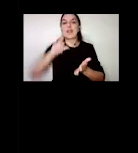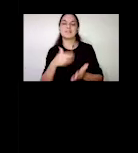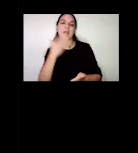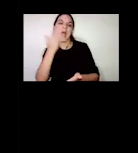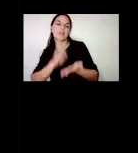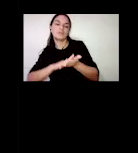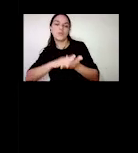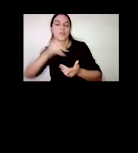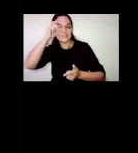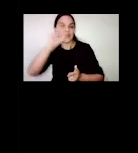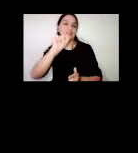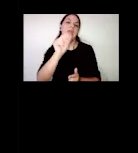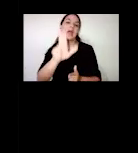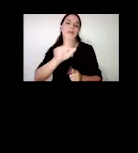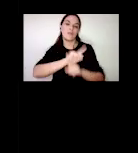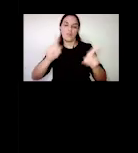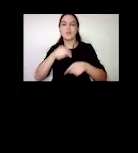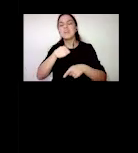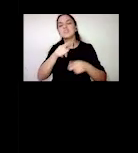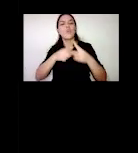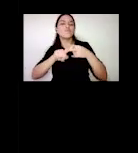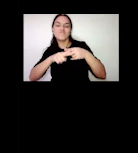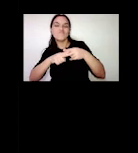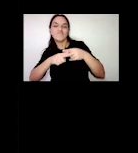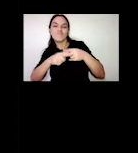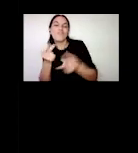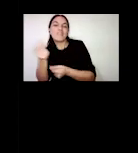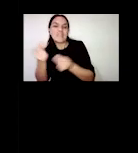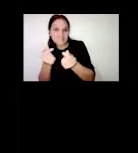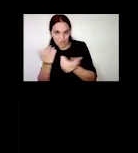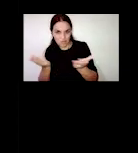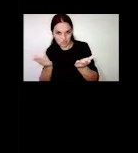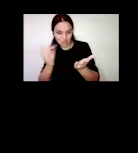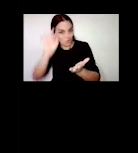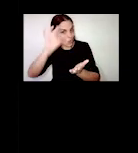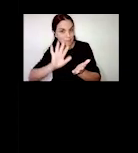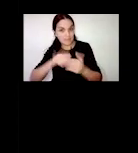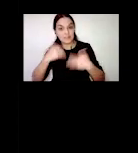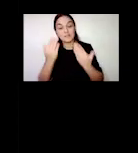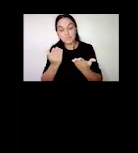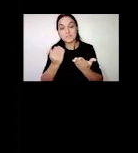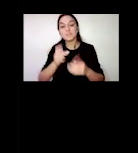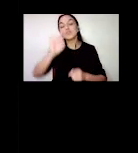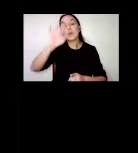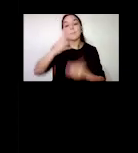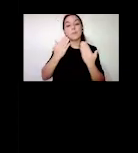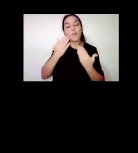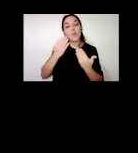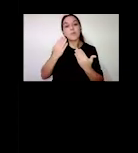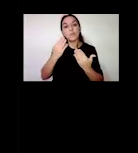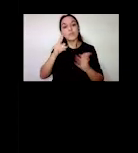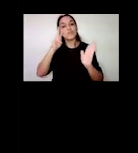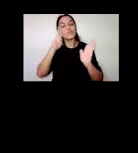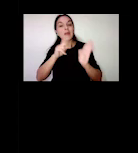CDR. Son instrumentos financieros y hay que tratarlos como tal. Para lo único que sí nos podemos remitir a la ley de impuesto a